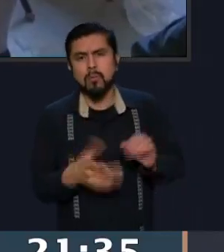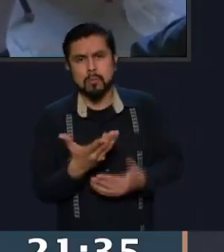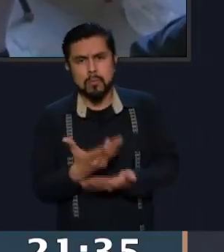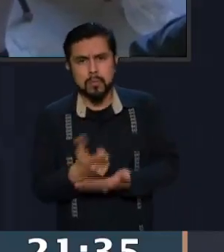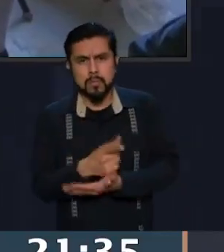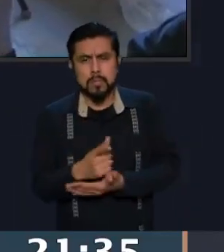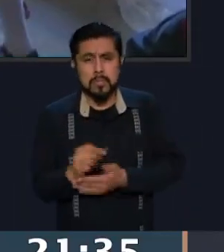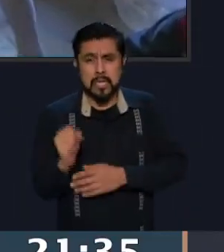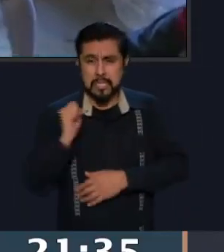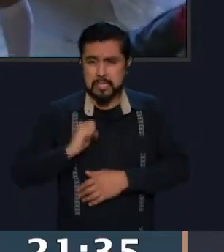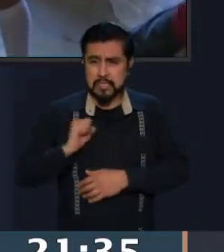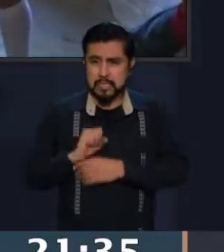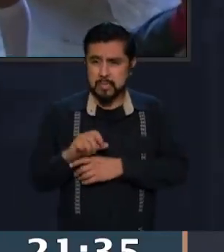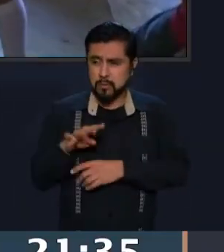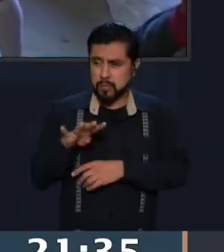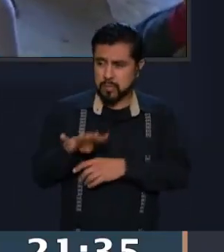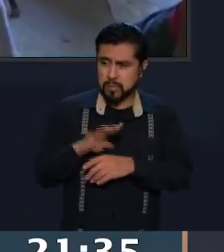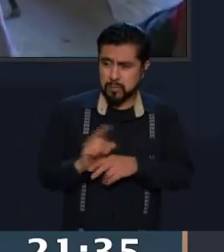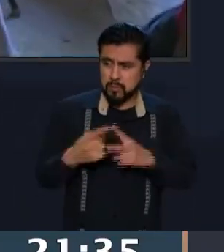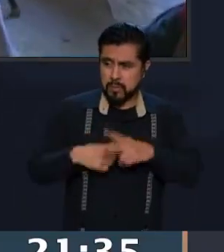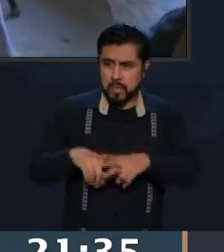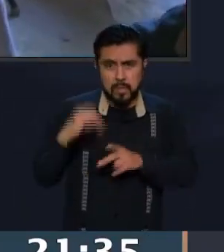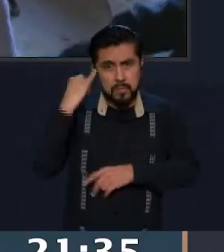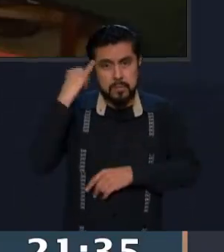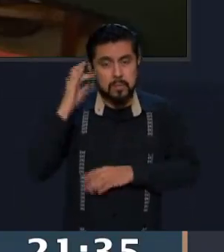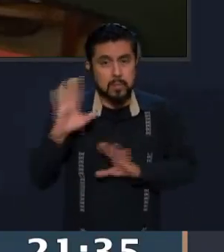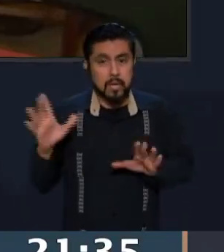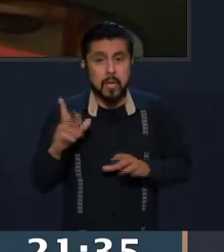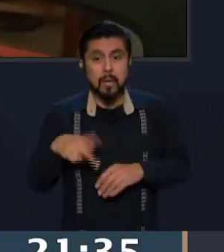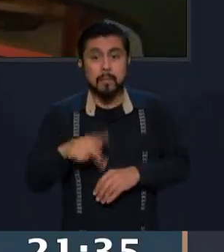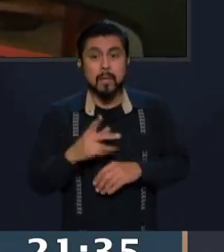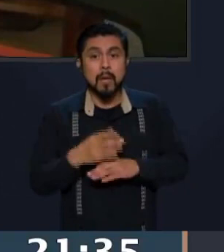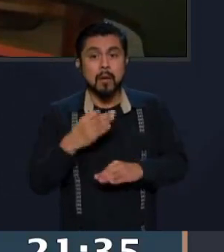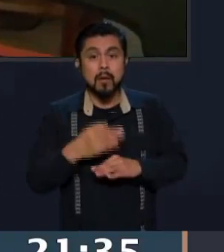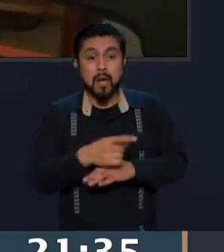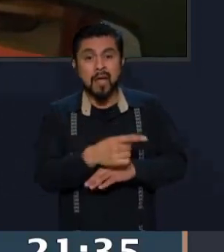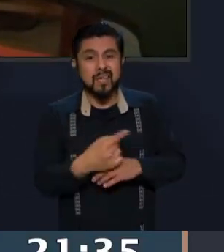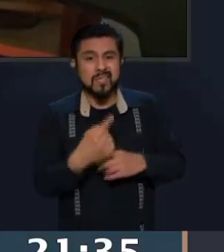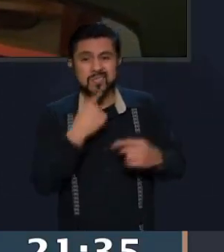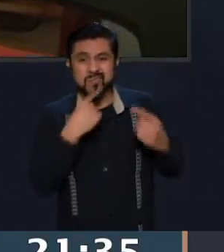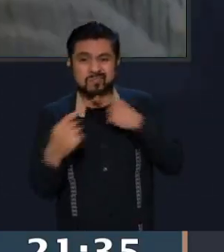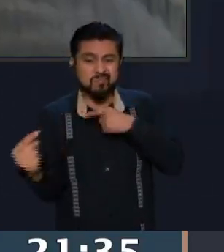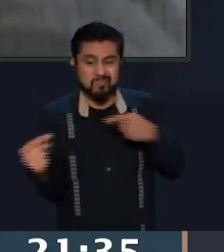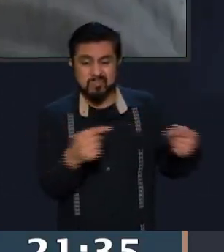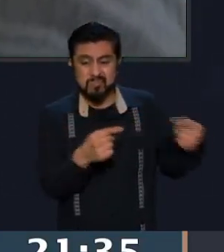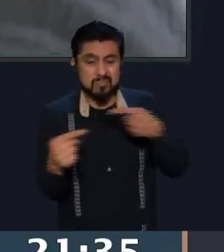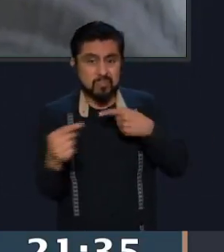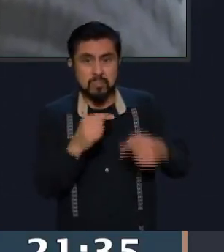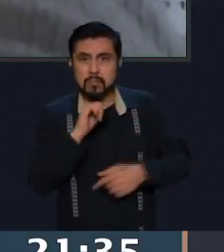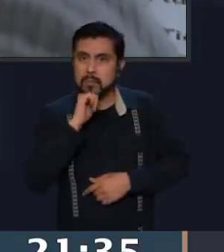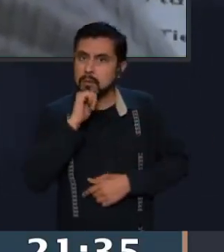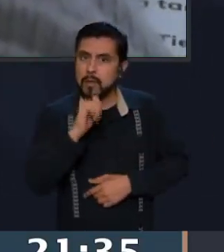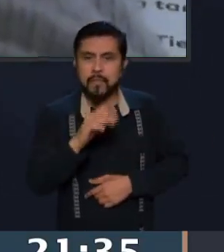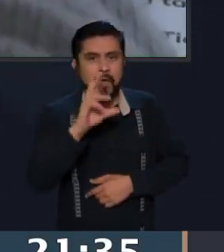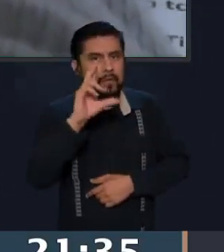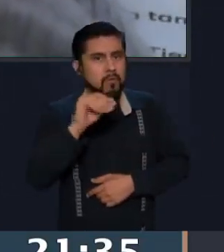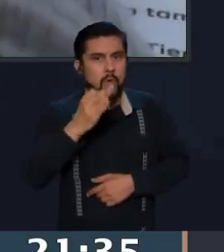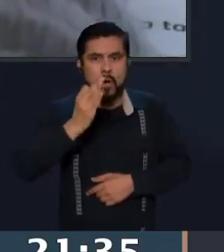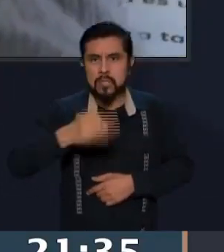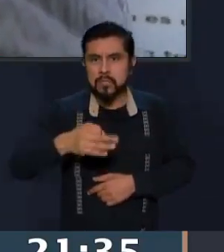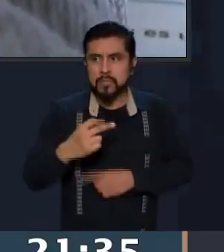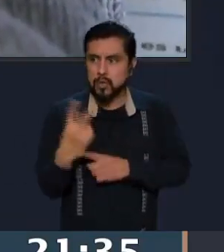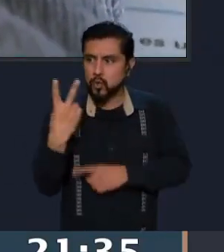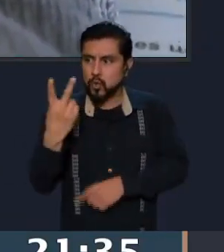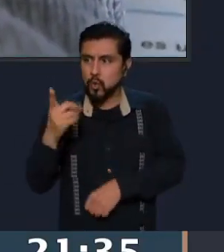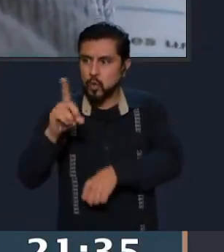tanto, asombra el hecho de que pelearon como pudieron y no se avanzó en permitir esos 2 días de